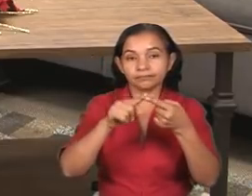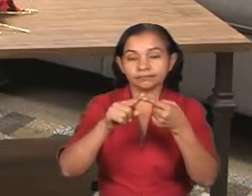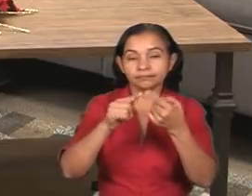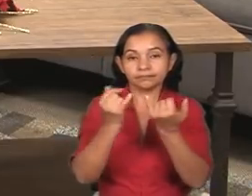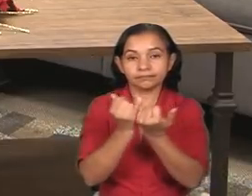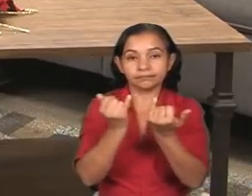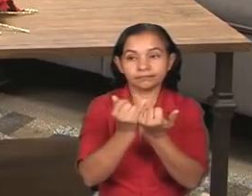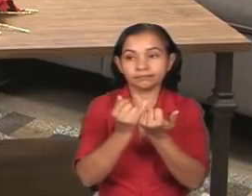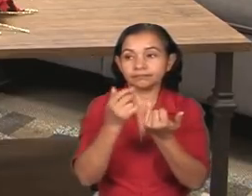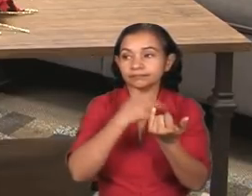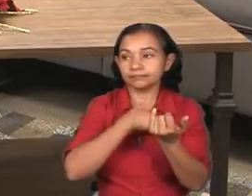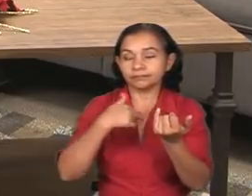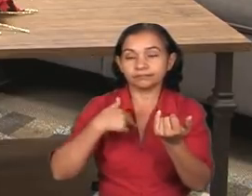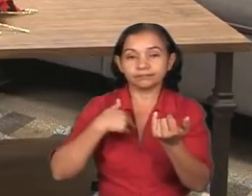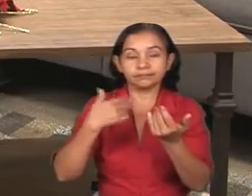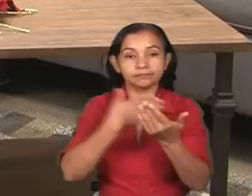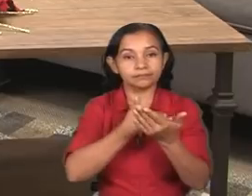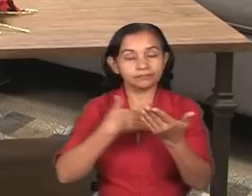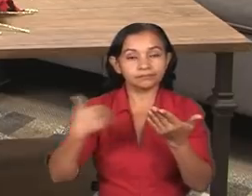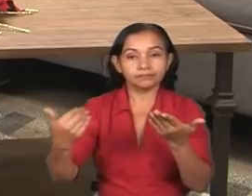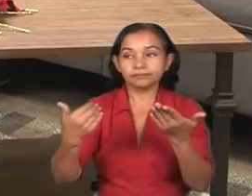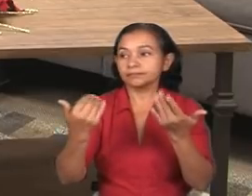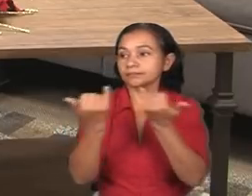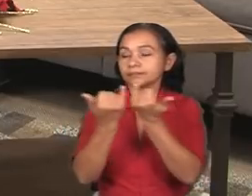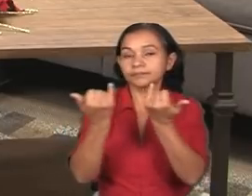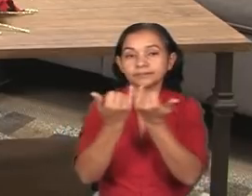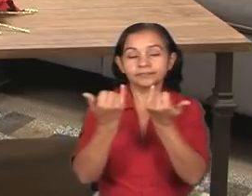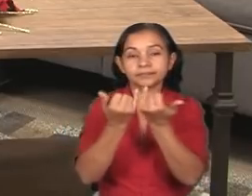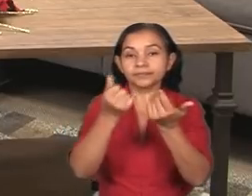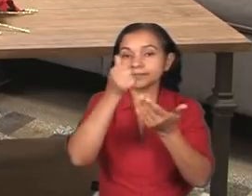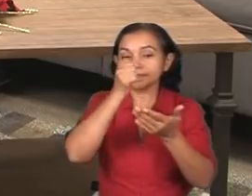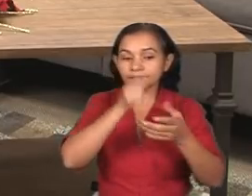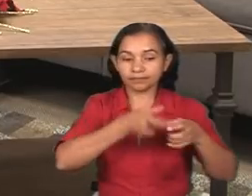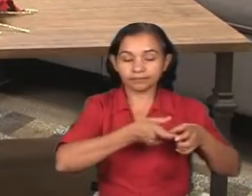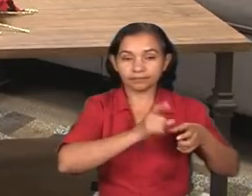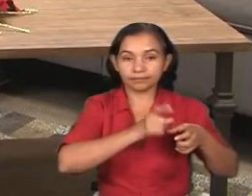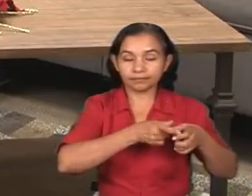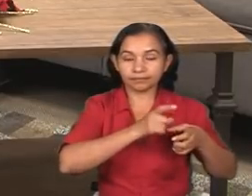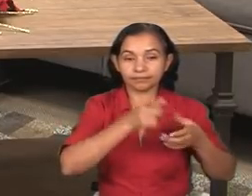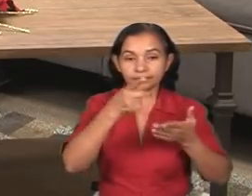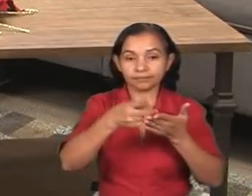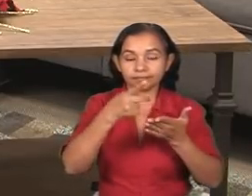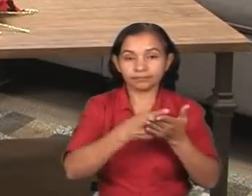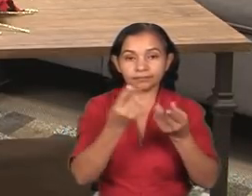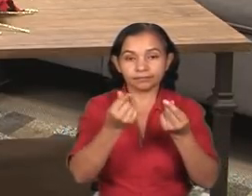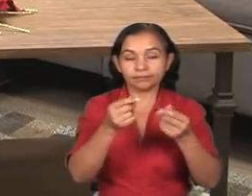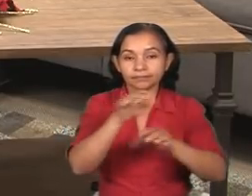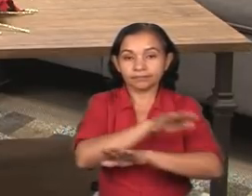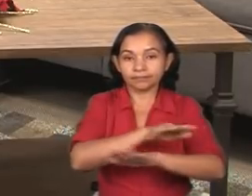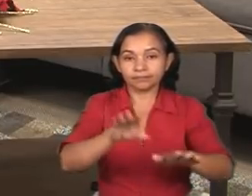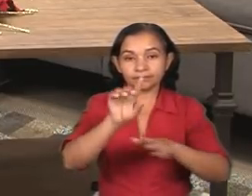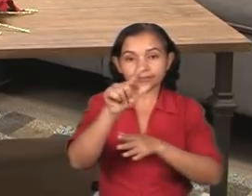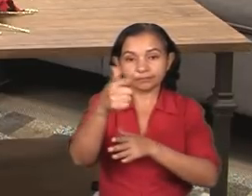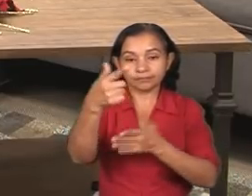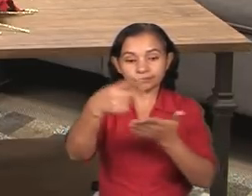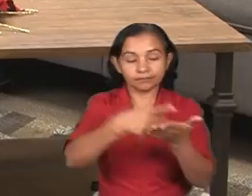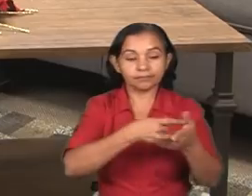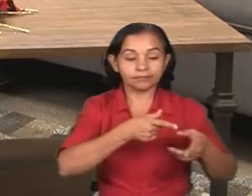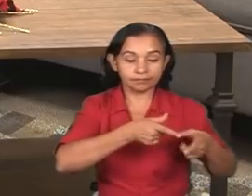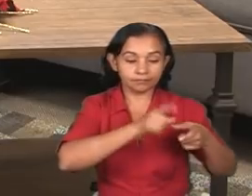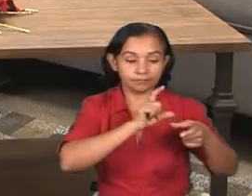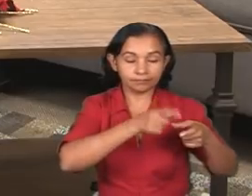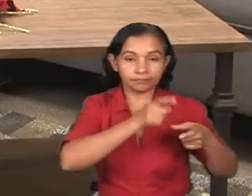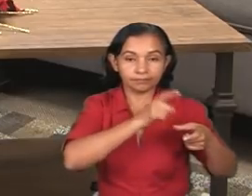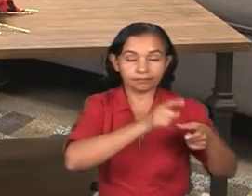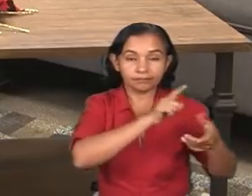familias, los que vamos a mejorar. Y en alcantarillado sanitario, con este presupuesto el otro año, vamos a finalizar 7 proyectos de alcantarillado sanitario